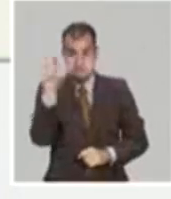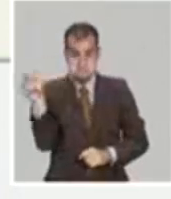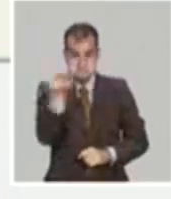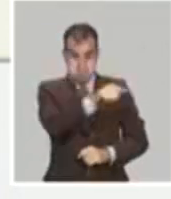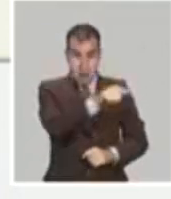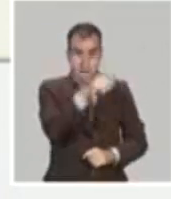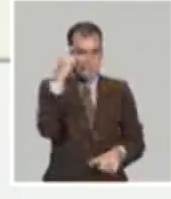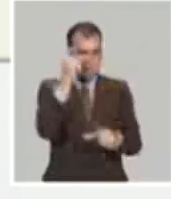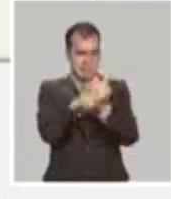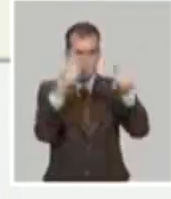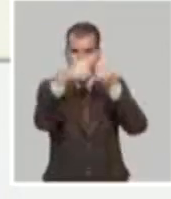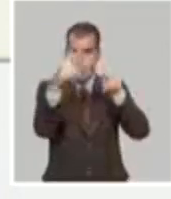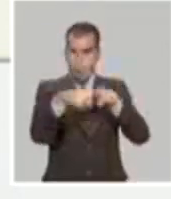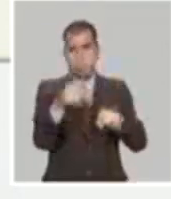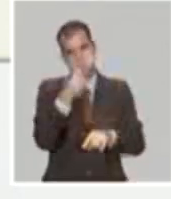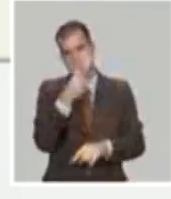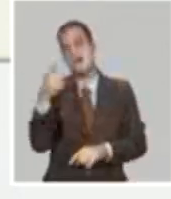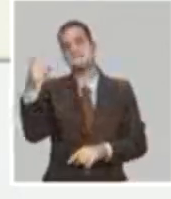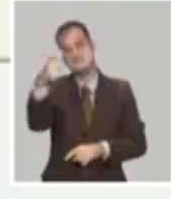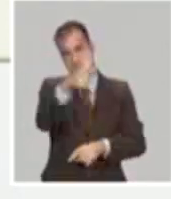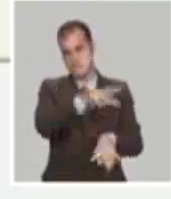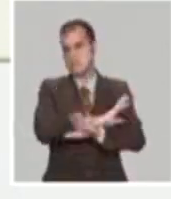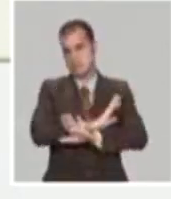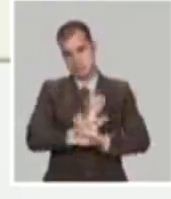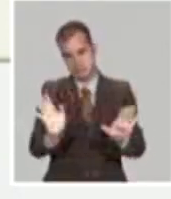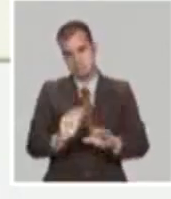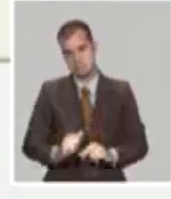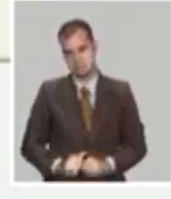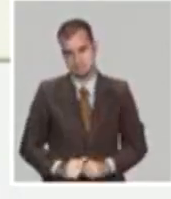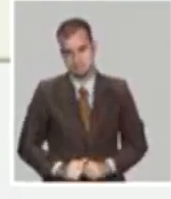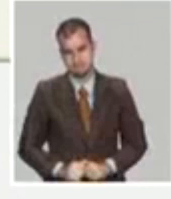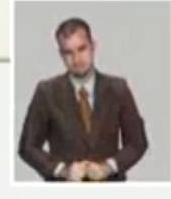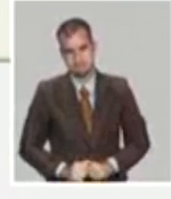a la COVID, que esté vacunado.